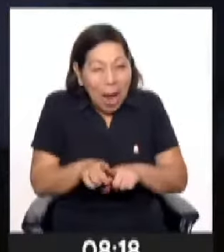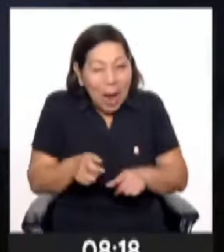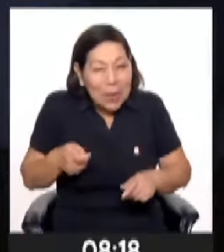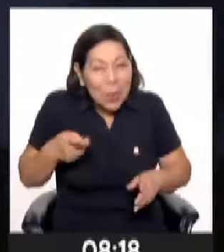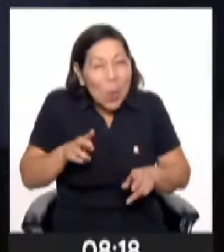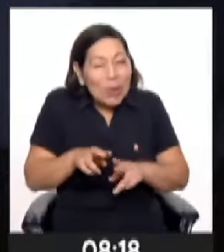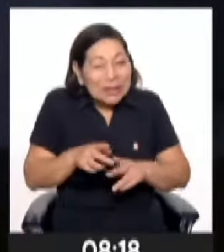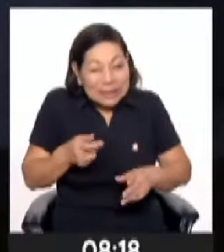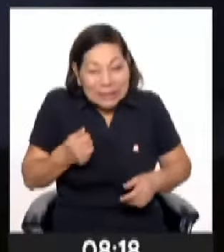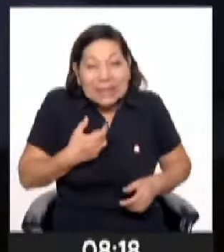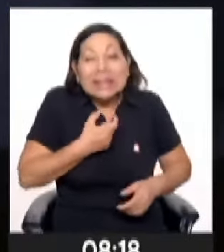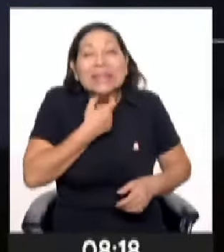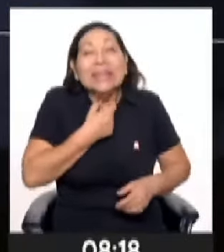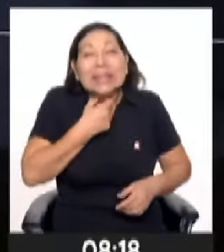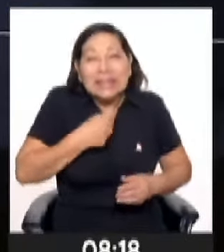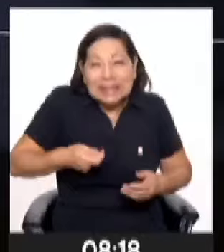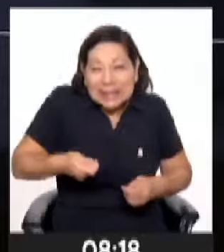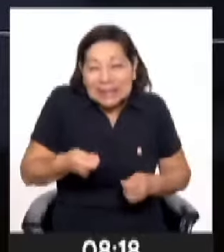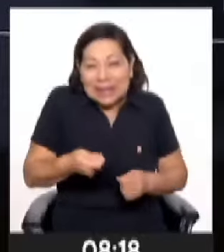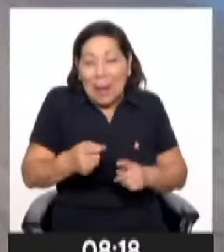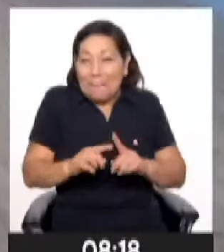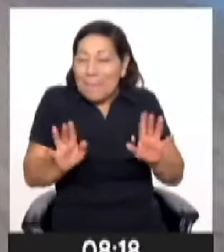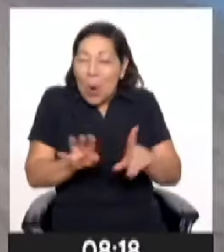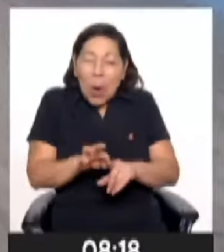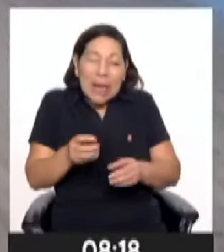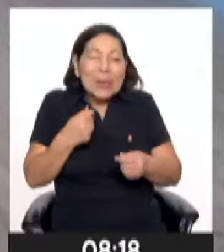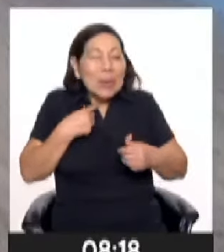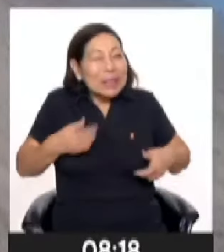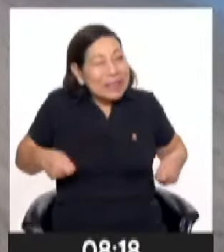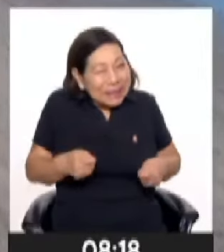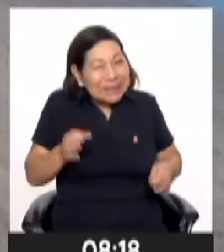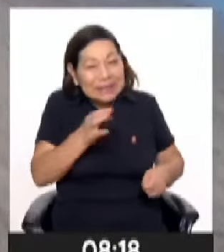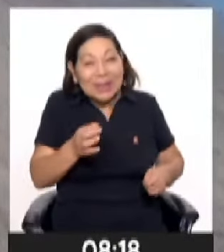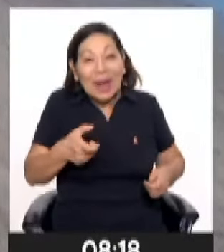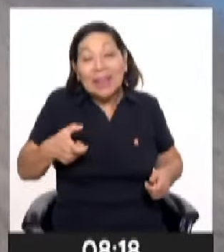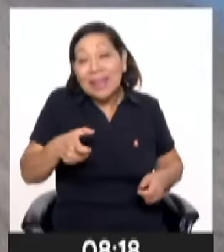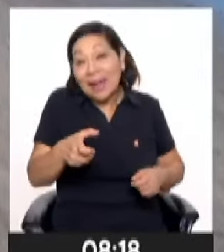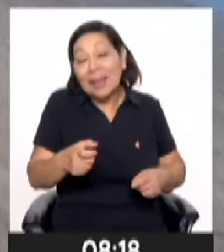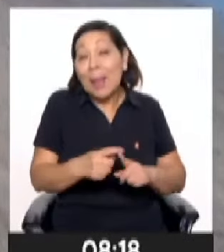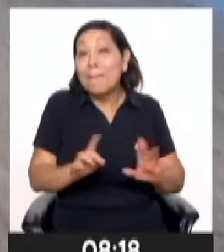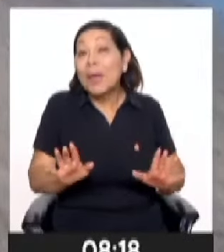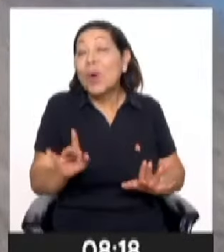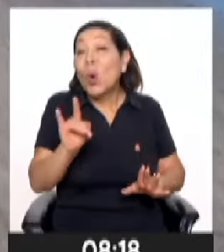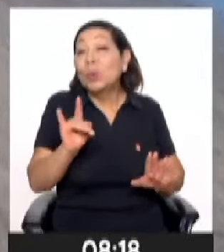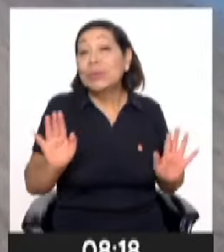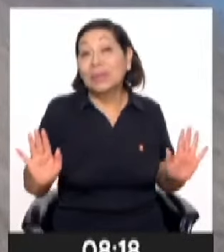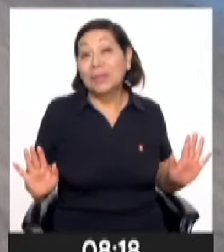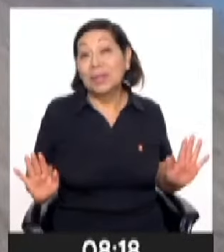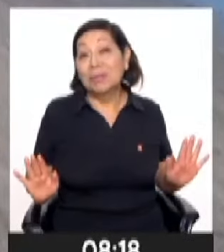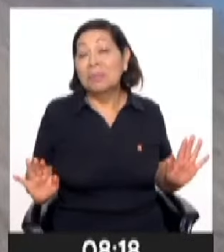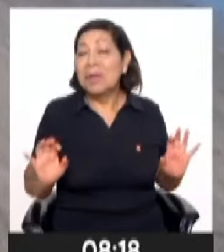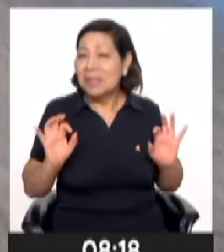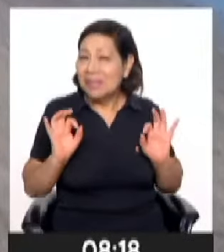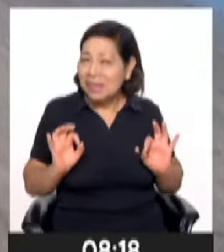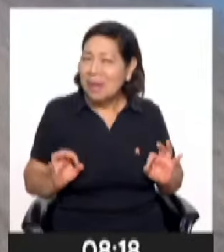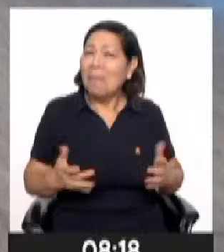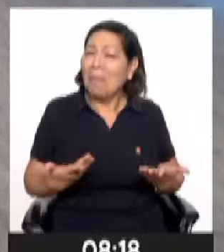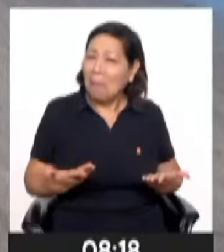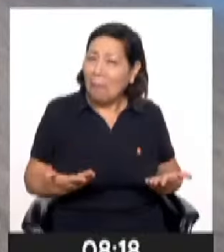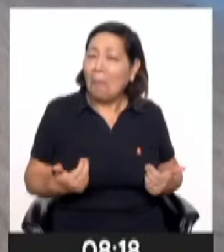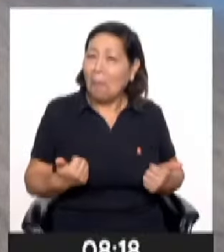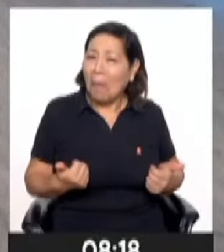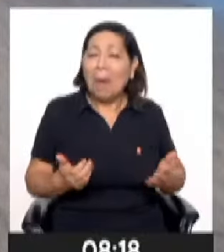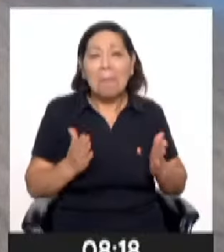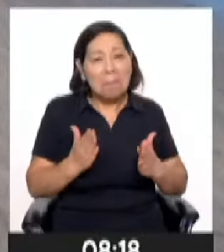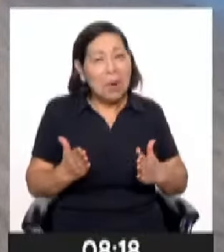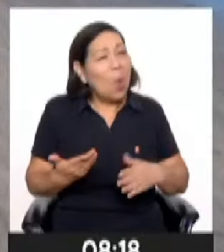en una operación, pero también puede apuñalar a una persona. O sea, no, el pecado no es el cuchillo, sino quién lo usa. La tarjeta siempre es una buena forma de